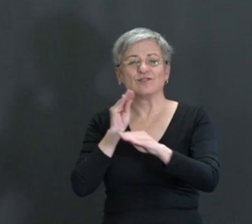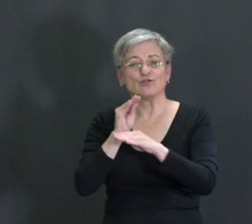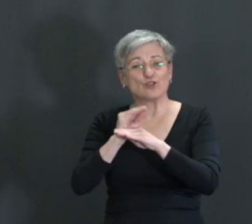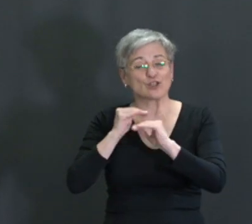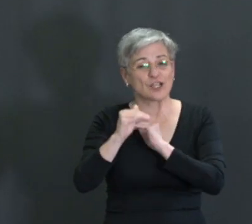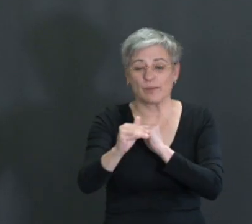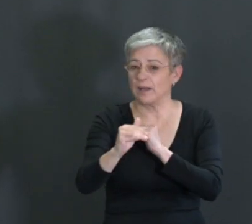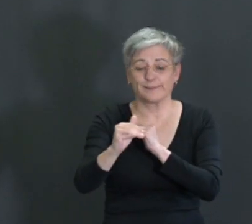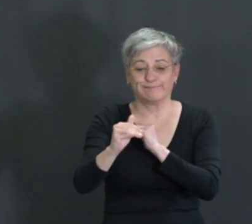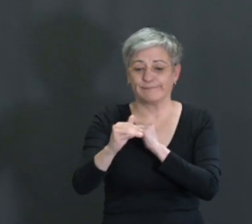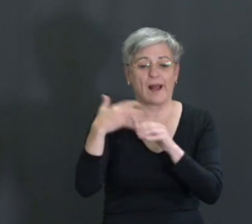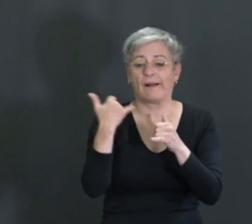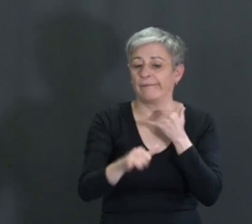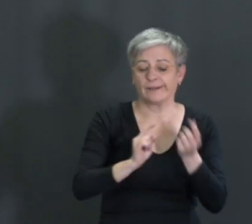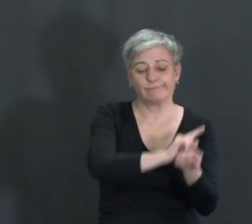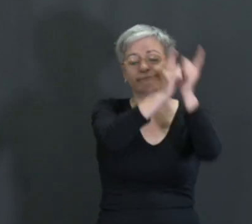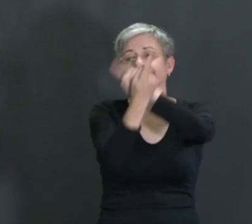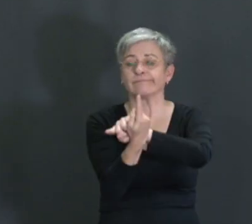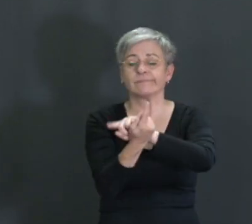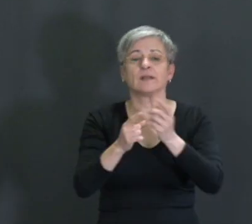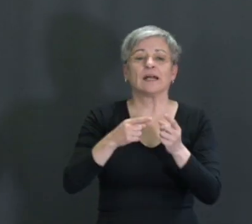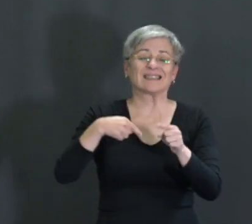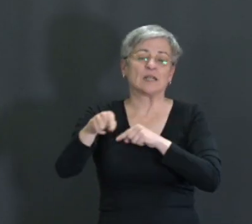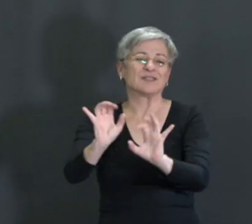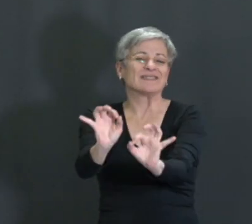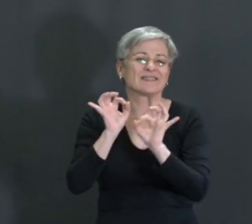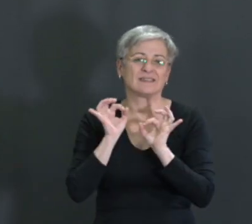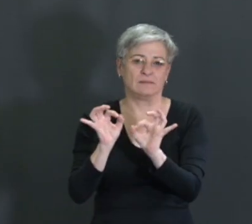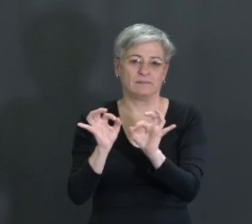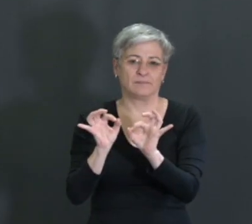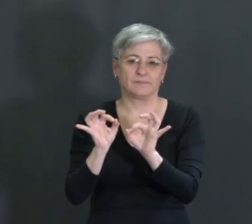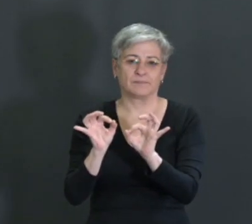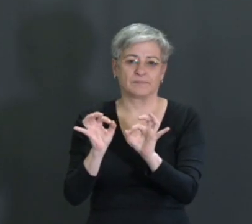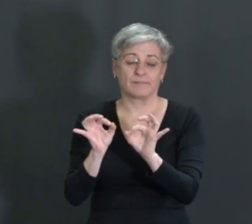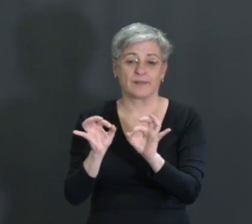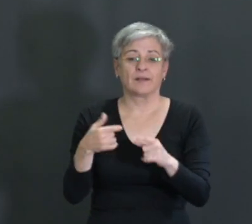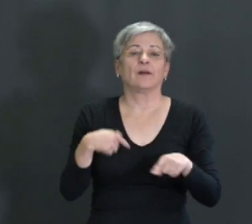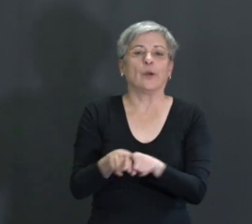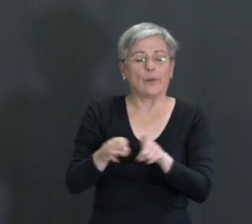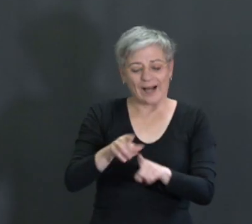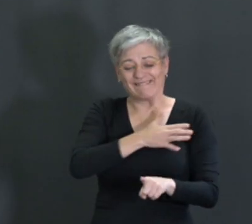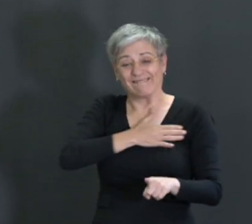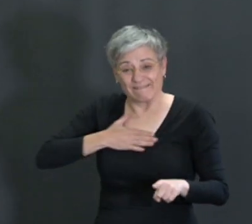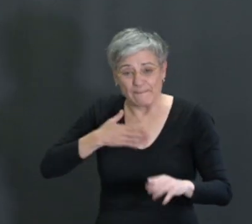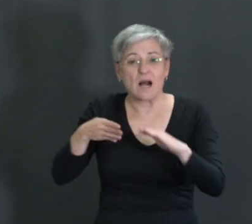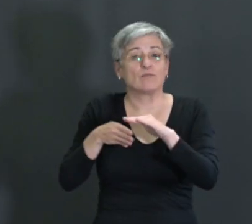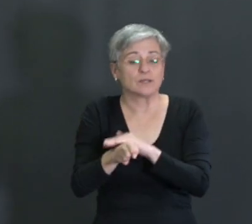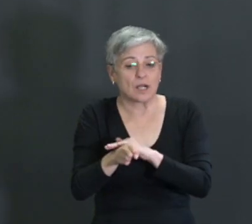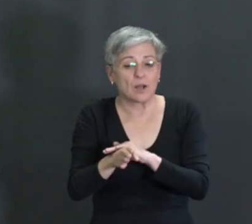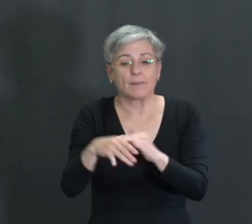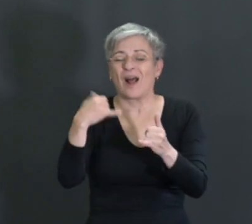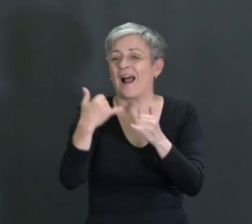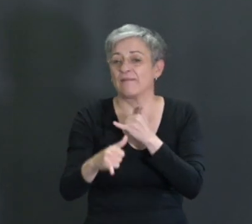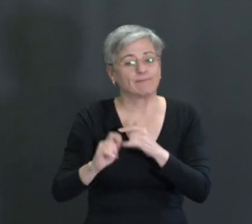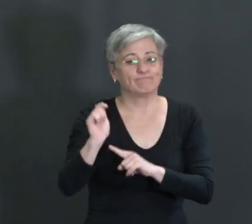y poner transportes específicos, ¿no? Porque aunque sí hay esa voluntad de accesibilidad, pero no la